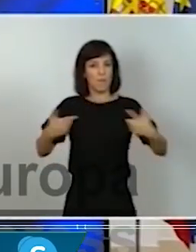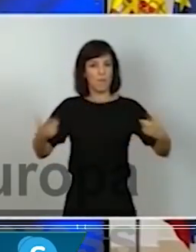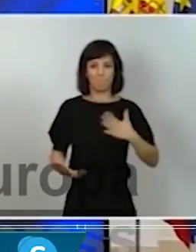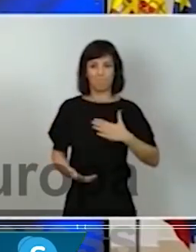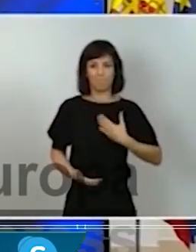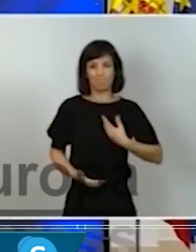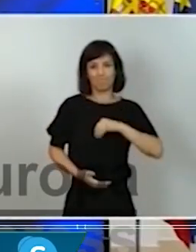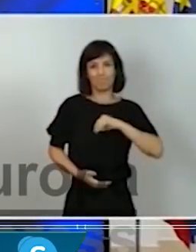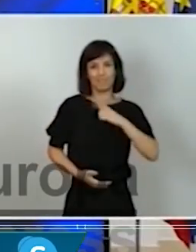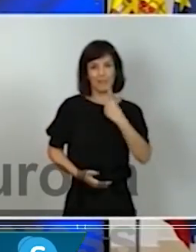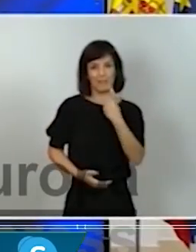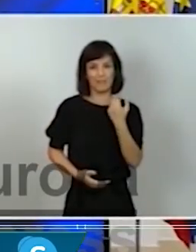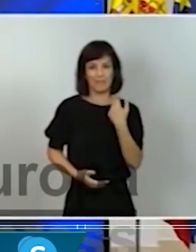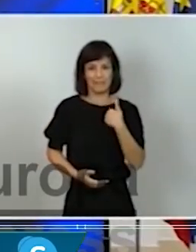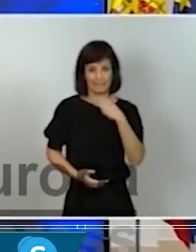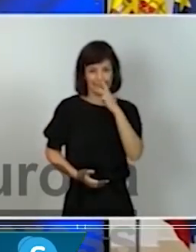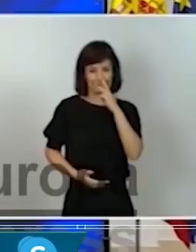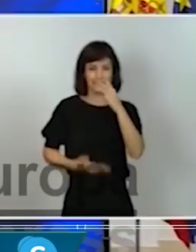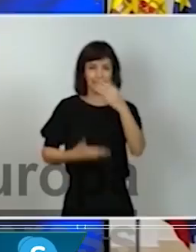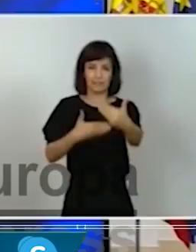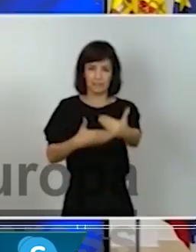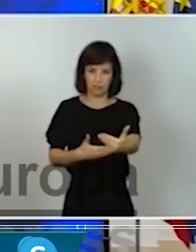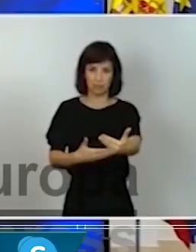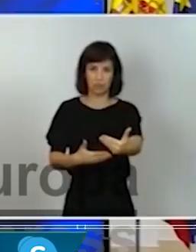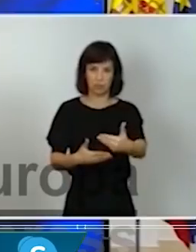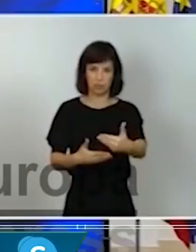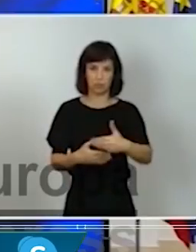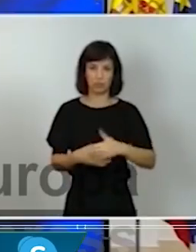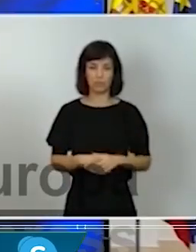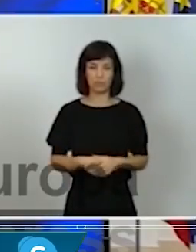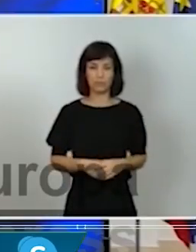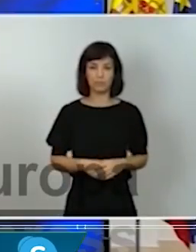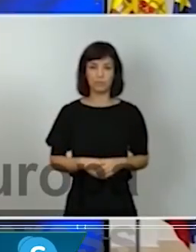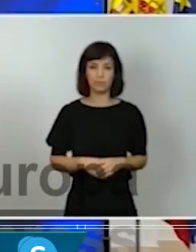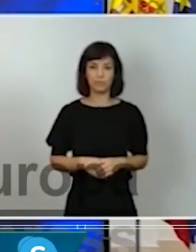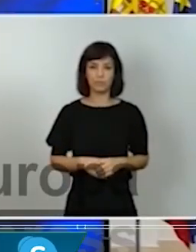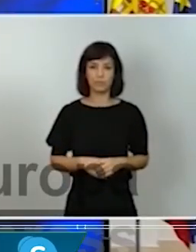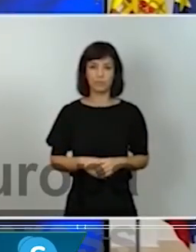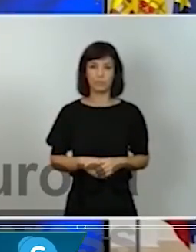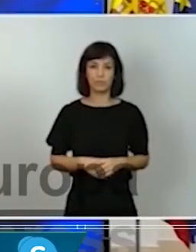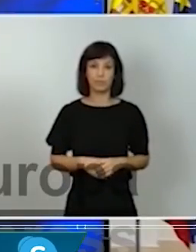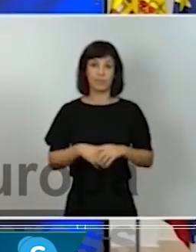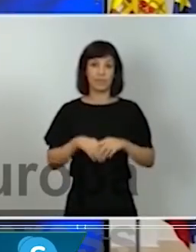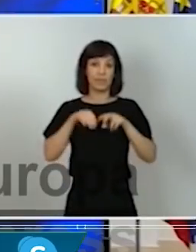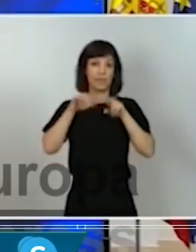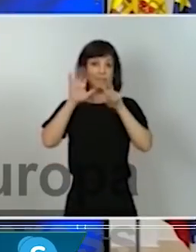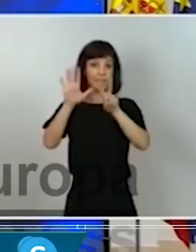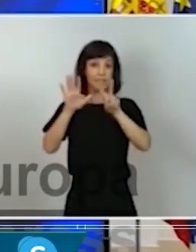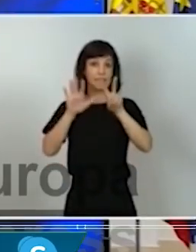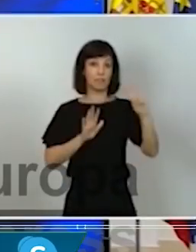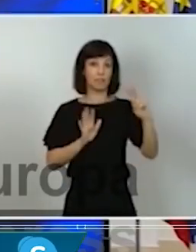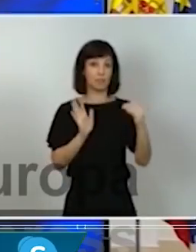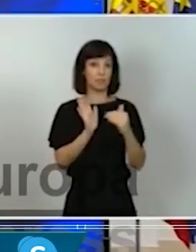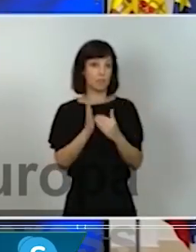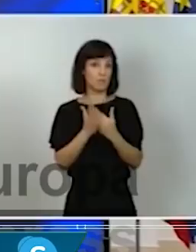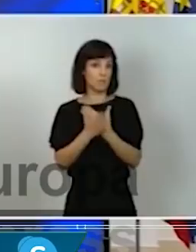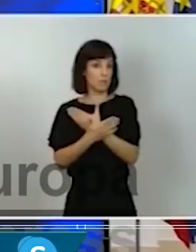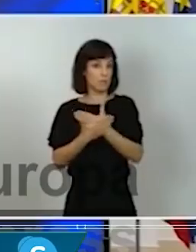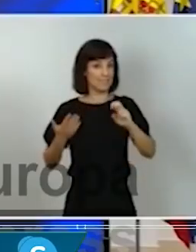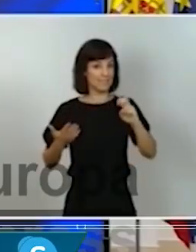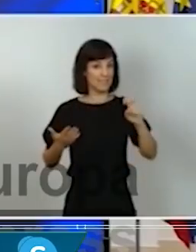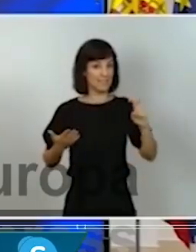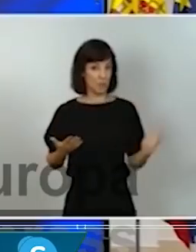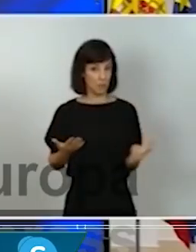recordamos la promesa de felipe gonzález de los 800 mil puestos de trabajo y recordamos la campaña por el